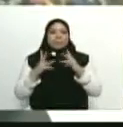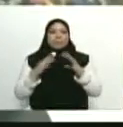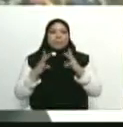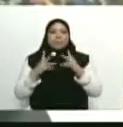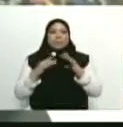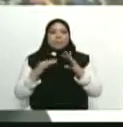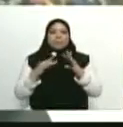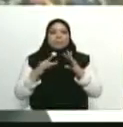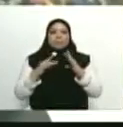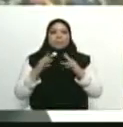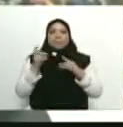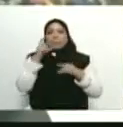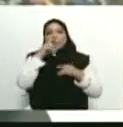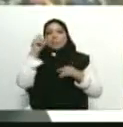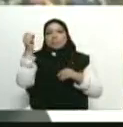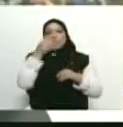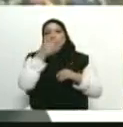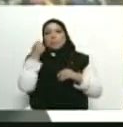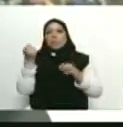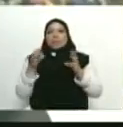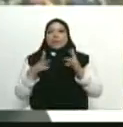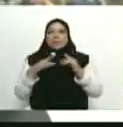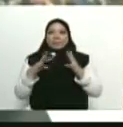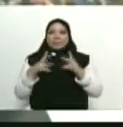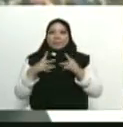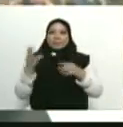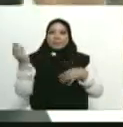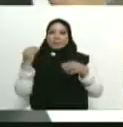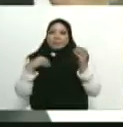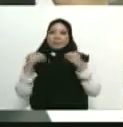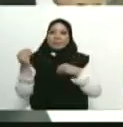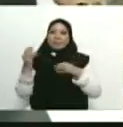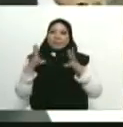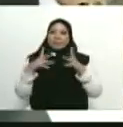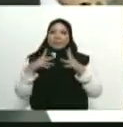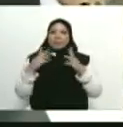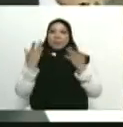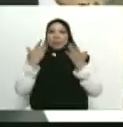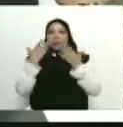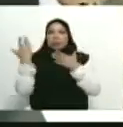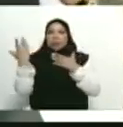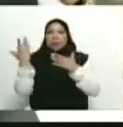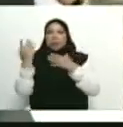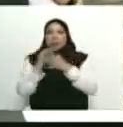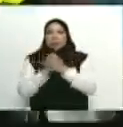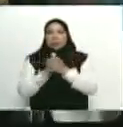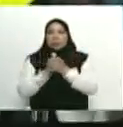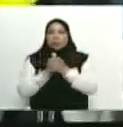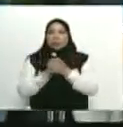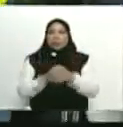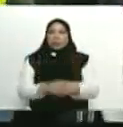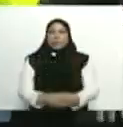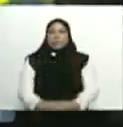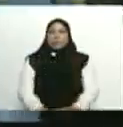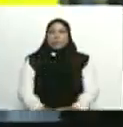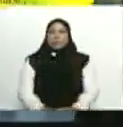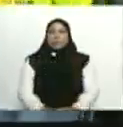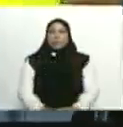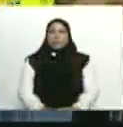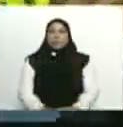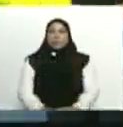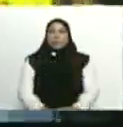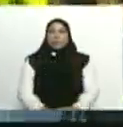Con Maduro, mejores vacaciones, más vacaciones. ¿Qué nos tienen por aquí? Los recreadores.